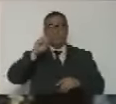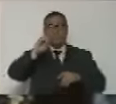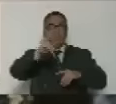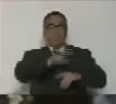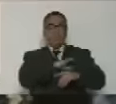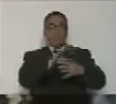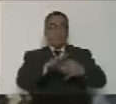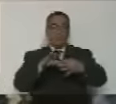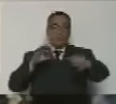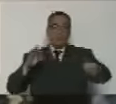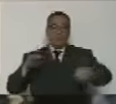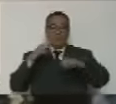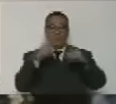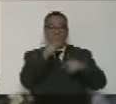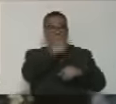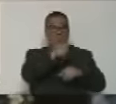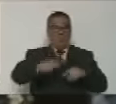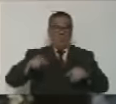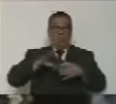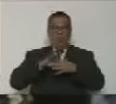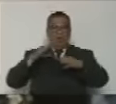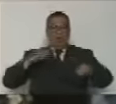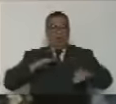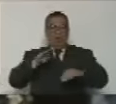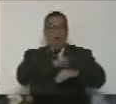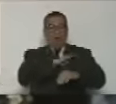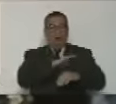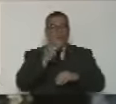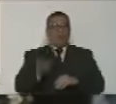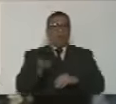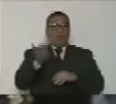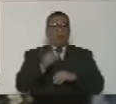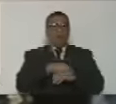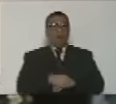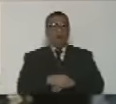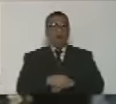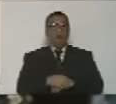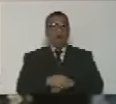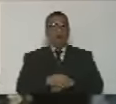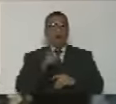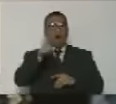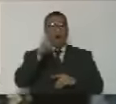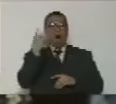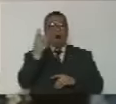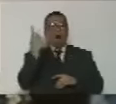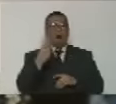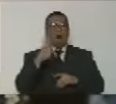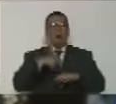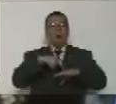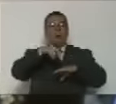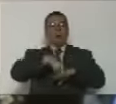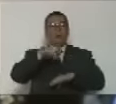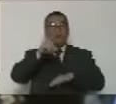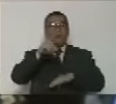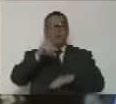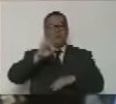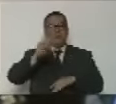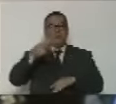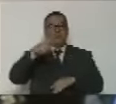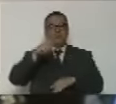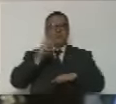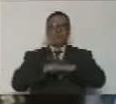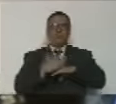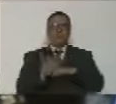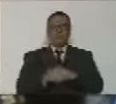al pueblo argentino de sus recursos más importantes. Uno de ellos, la dignidad.